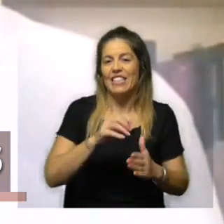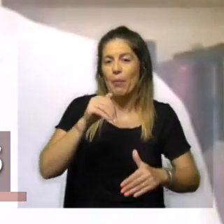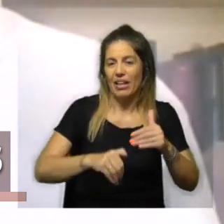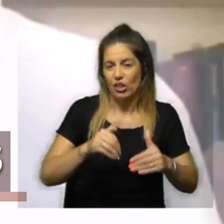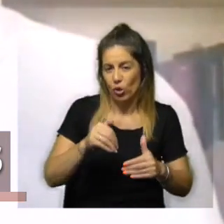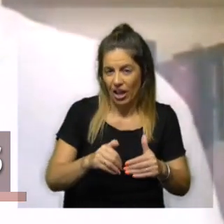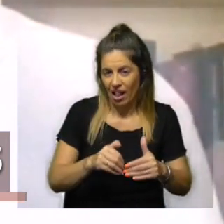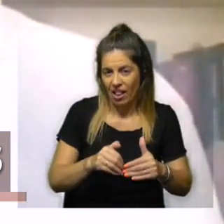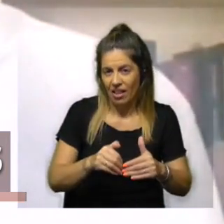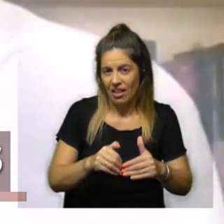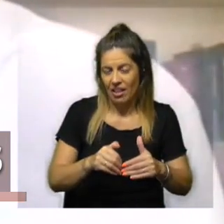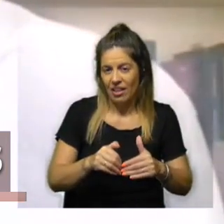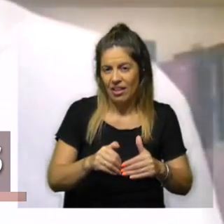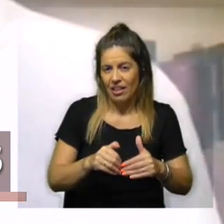discusión